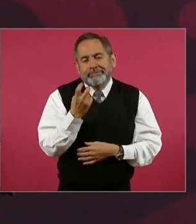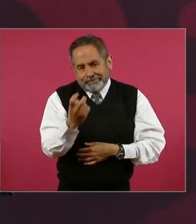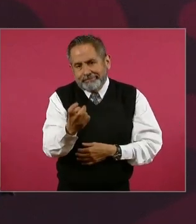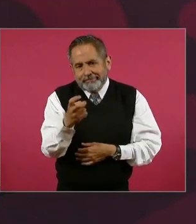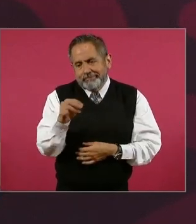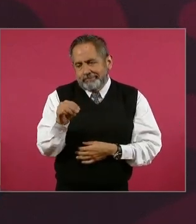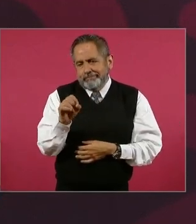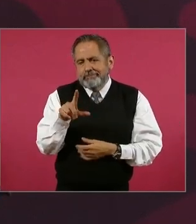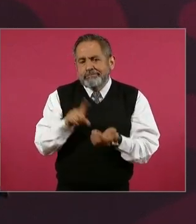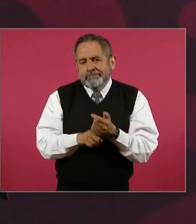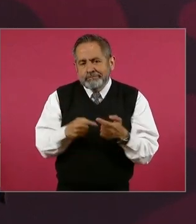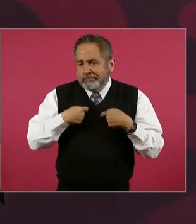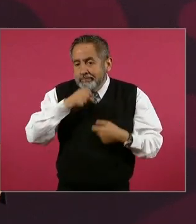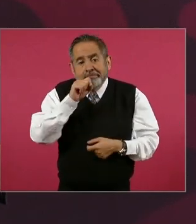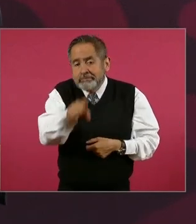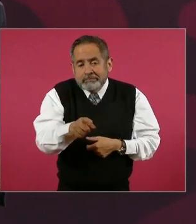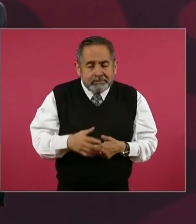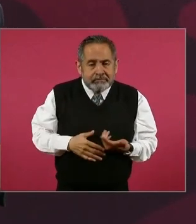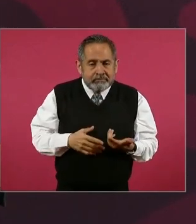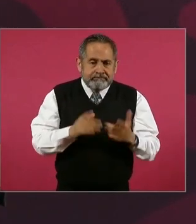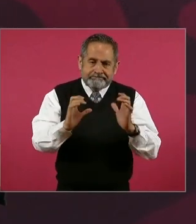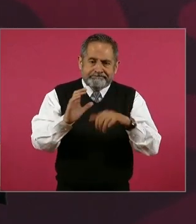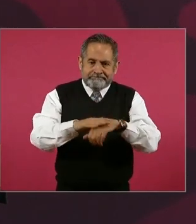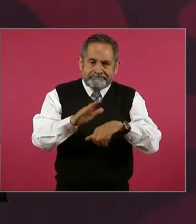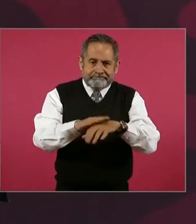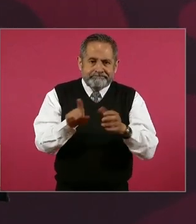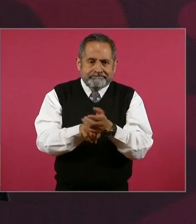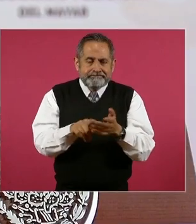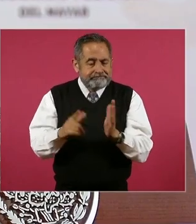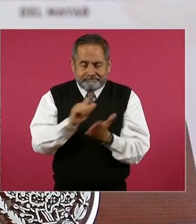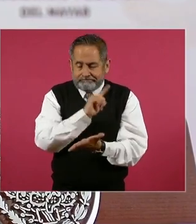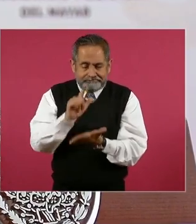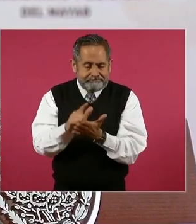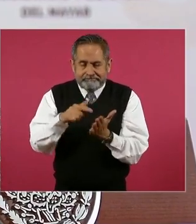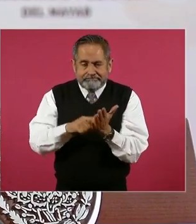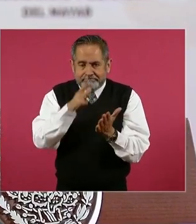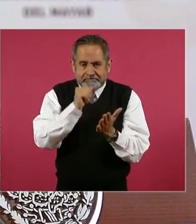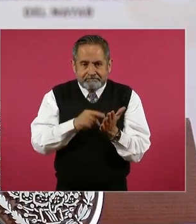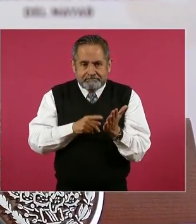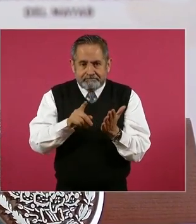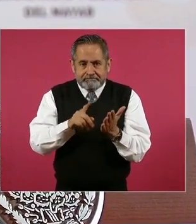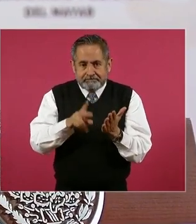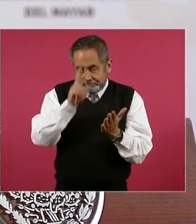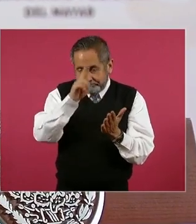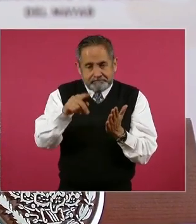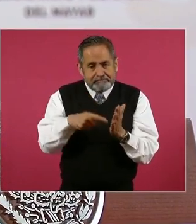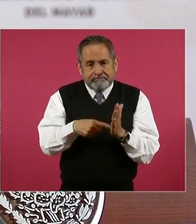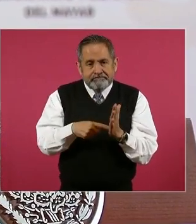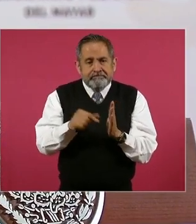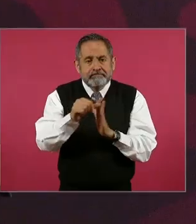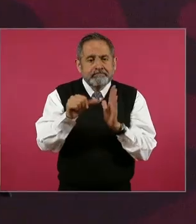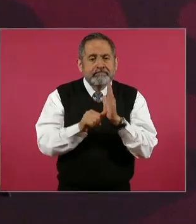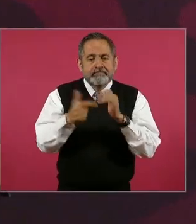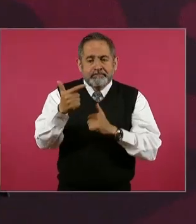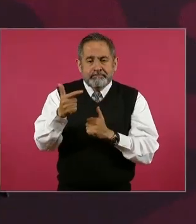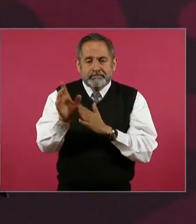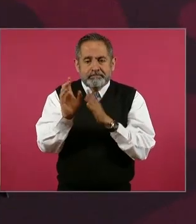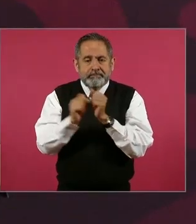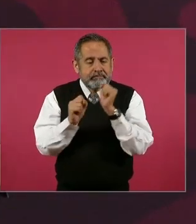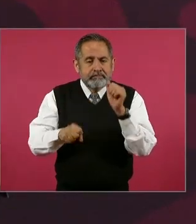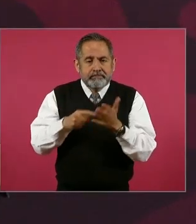a través de las redes sociales debemos tomar en cuenta que eso no lo permite el artículo séptimo de la